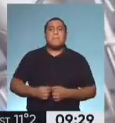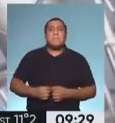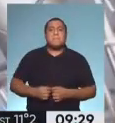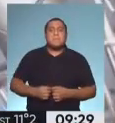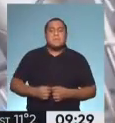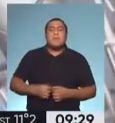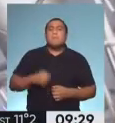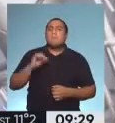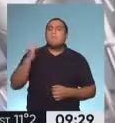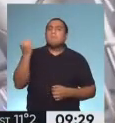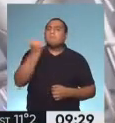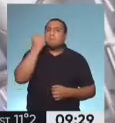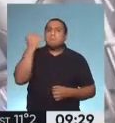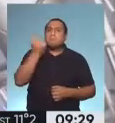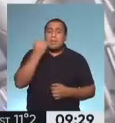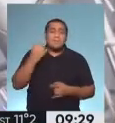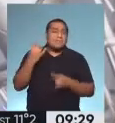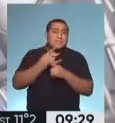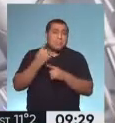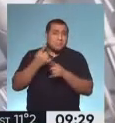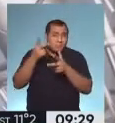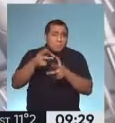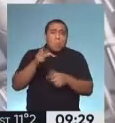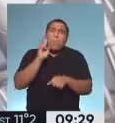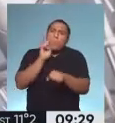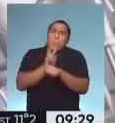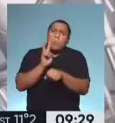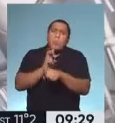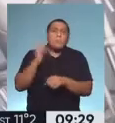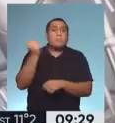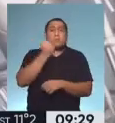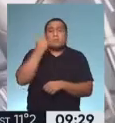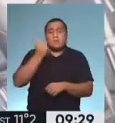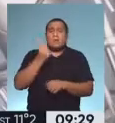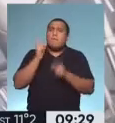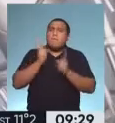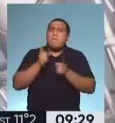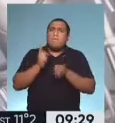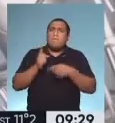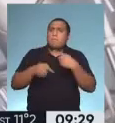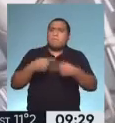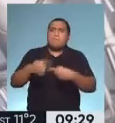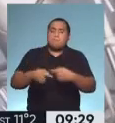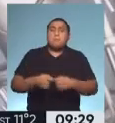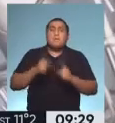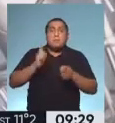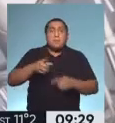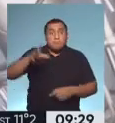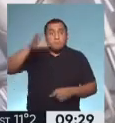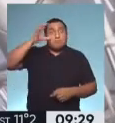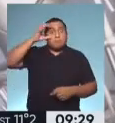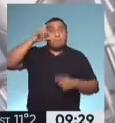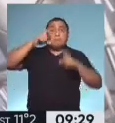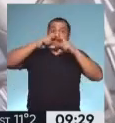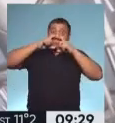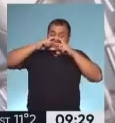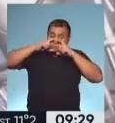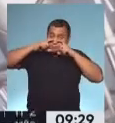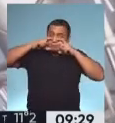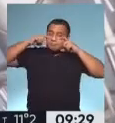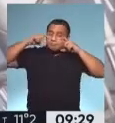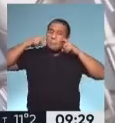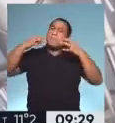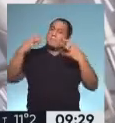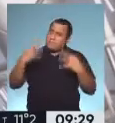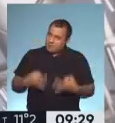es importante siempre te decimos cuidarnos es importante seguir haciéndolo además de acordarnos usar el barbijo de manera